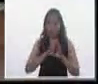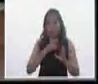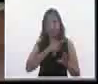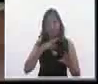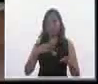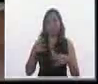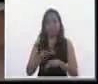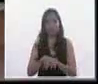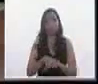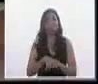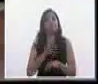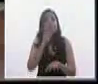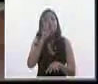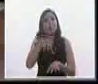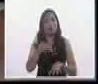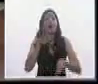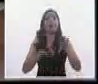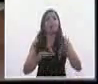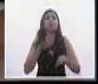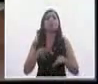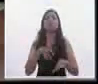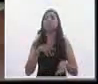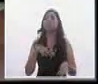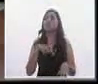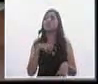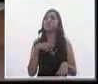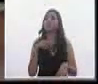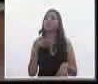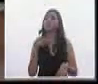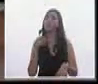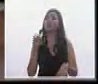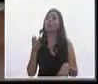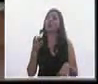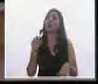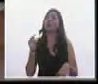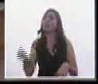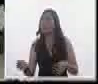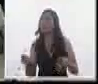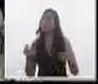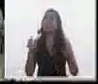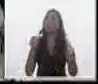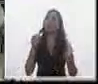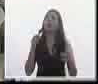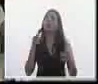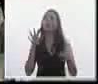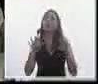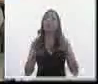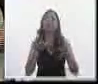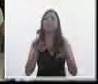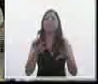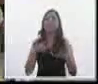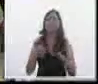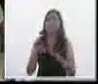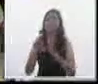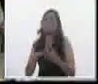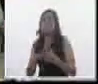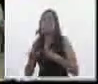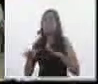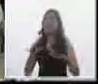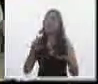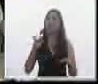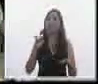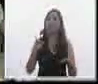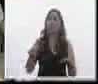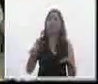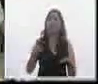que yo creo que lo hacemos hasta con los niños sanos cuando le hicimos chaparrito y y todo en diminutivo y en chiquitito y a lo mejor el